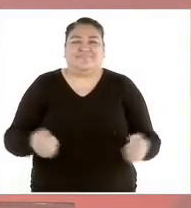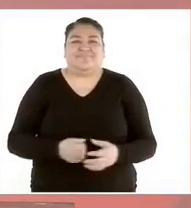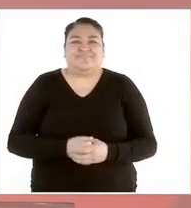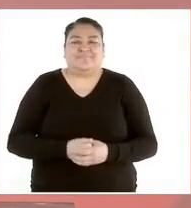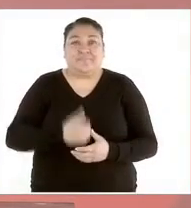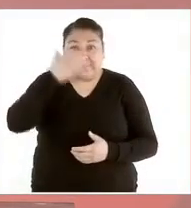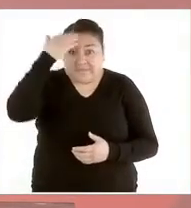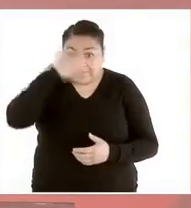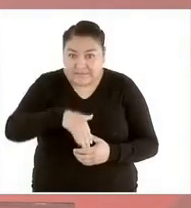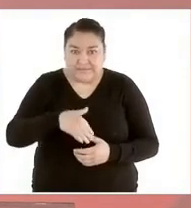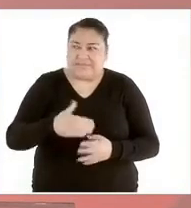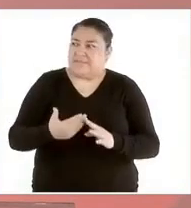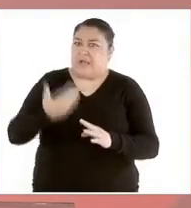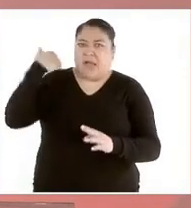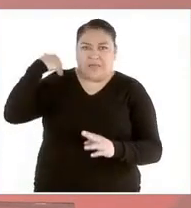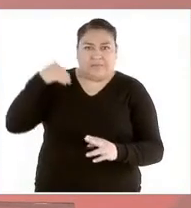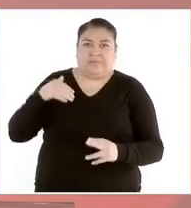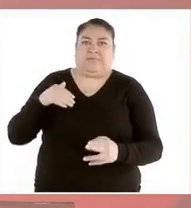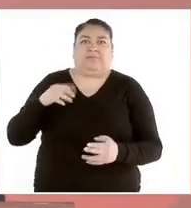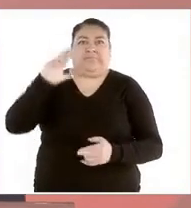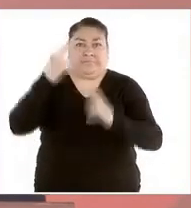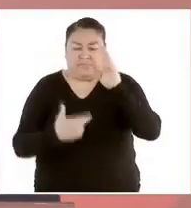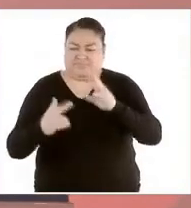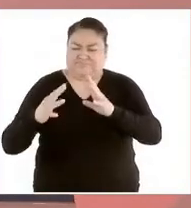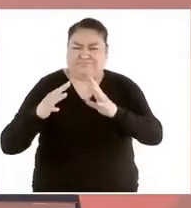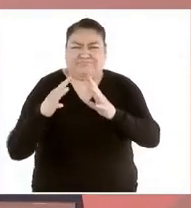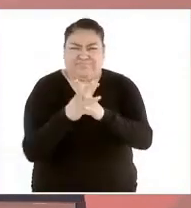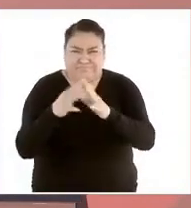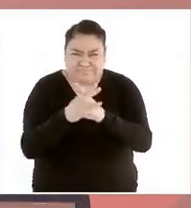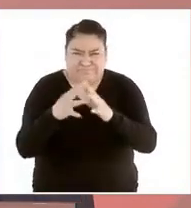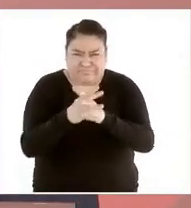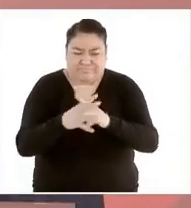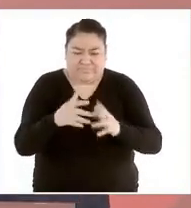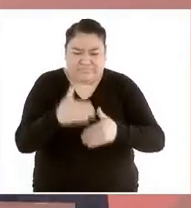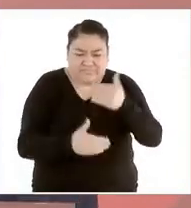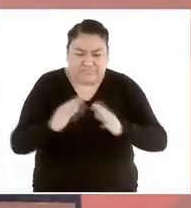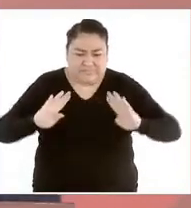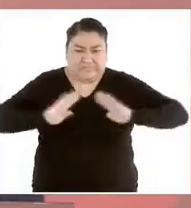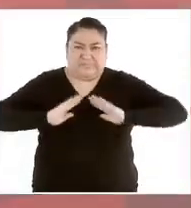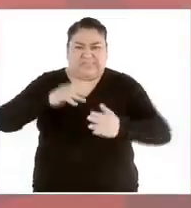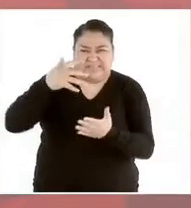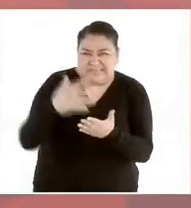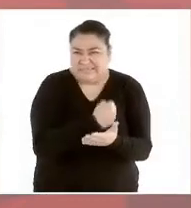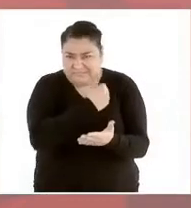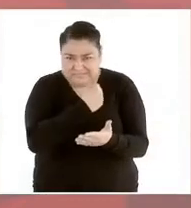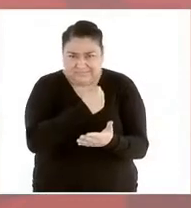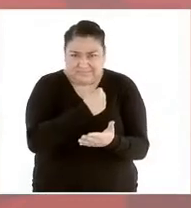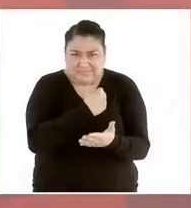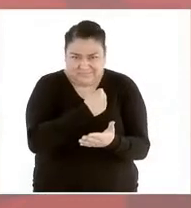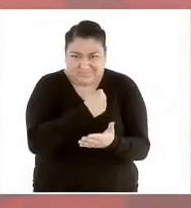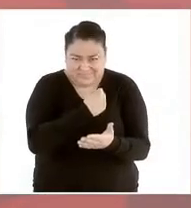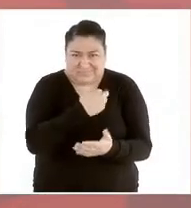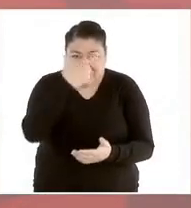Luego de la guerra de Reforma y del triunfo militar